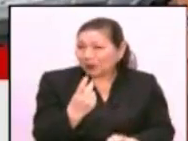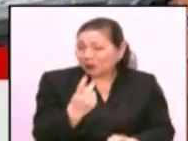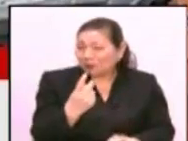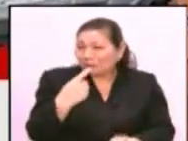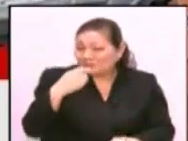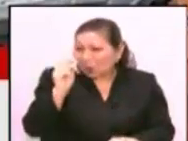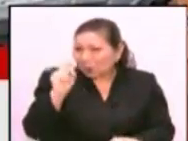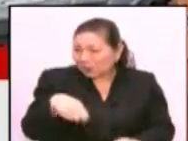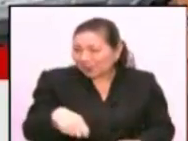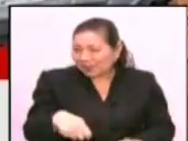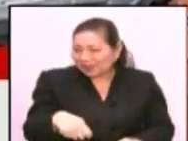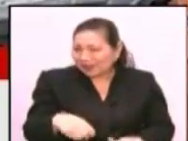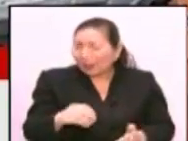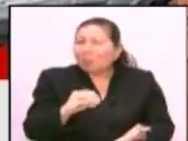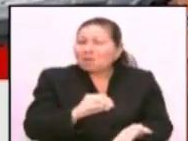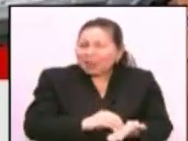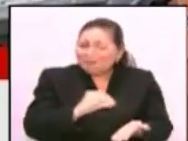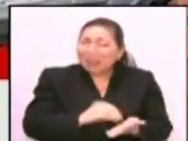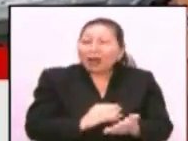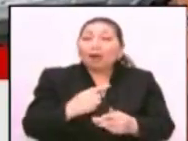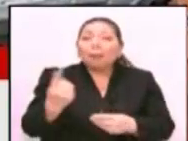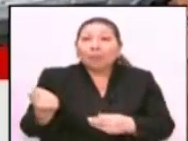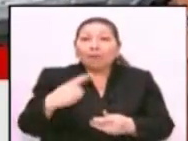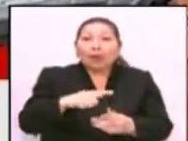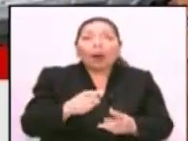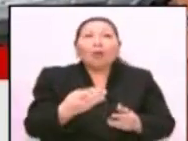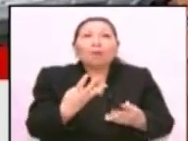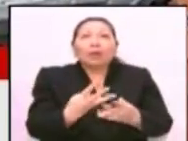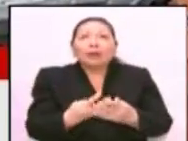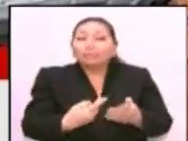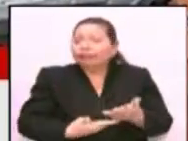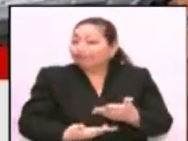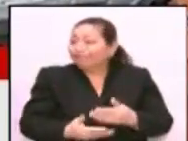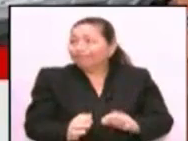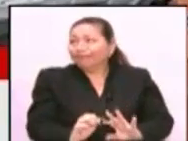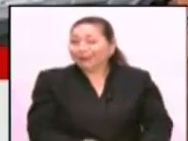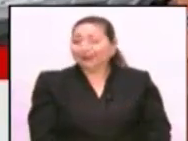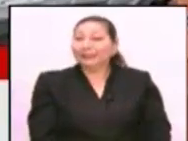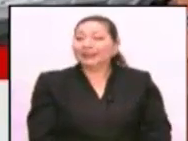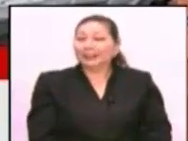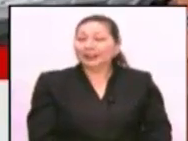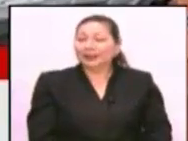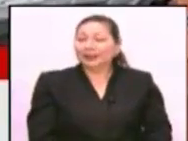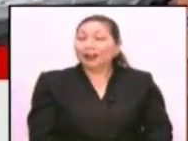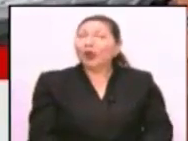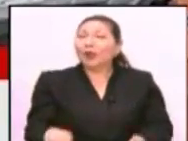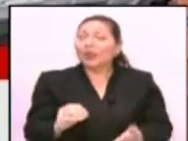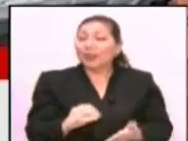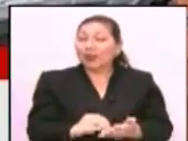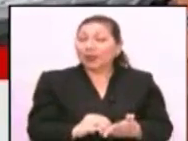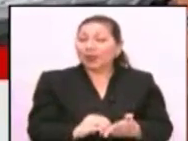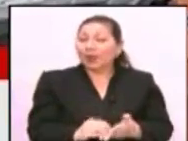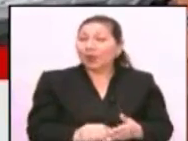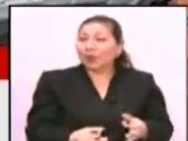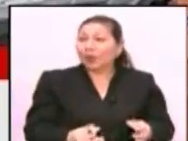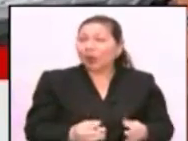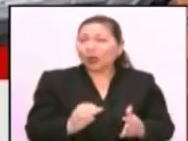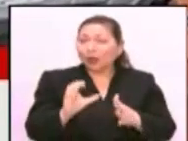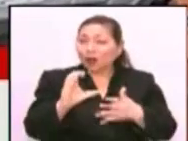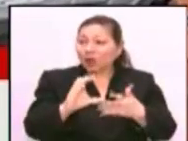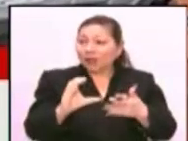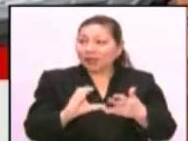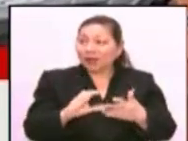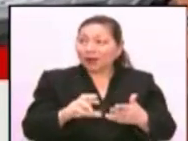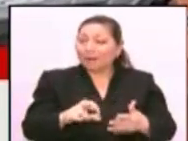son reincidentes? Nosotros no barajamos la variable reincidencia jurídica del Código